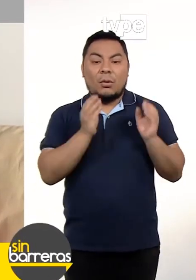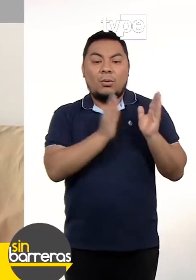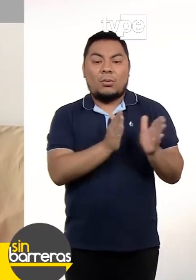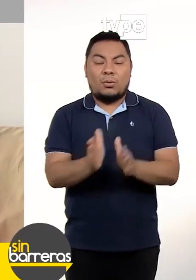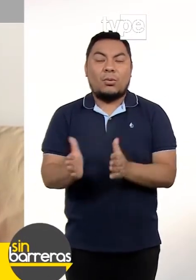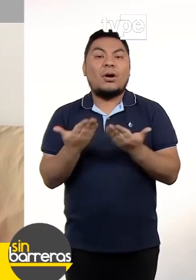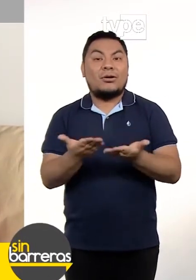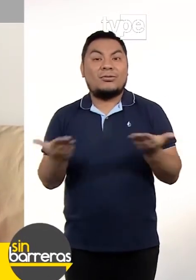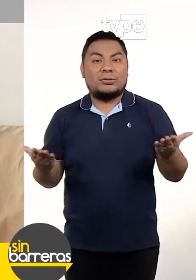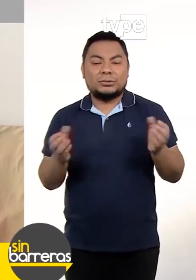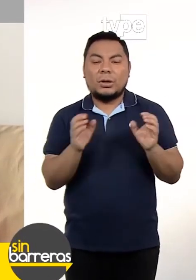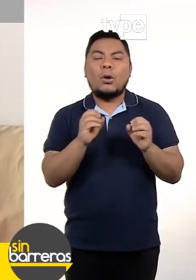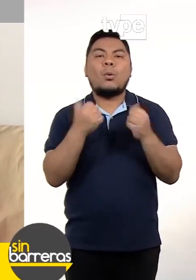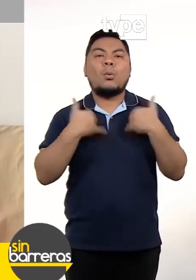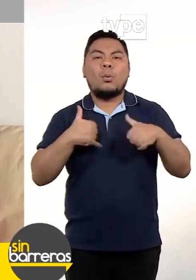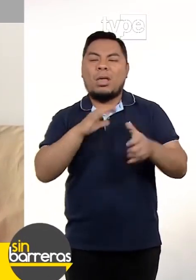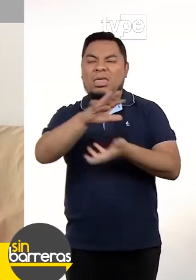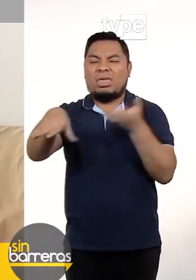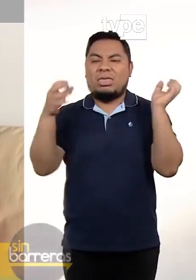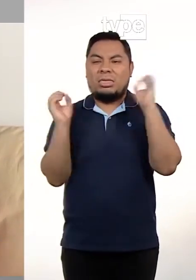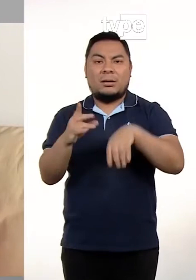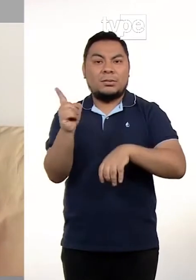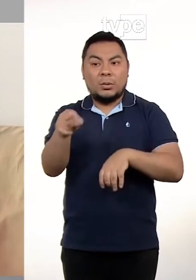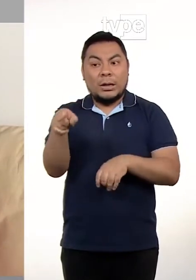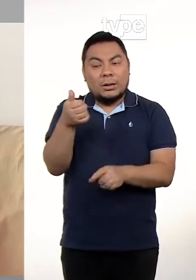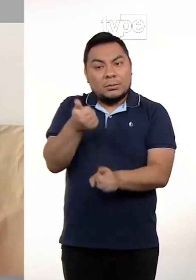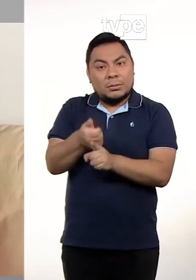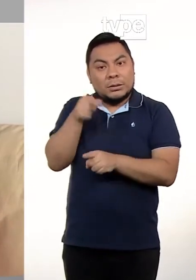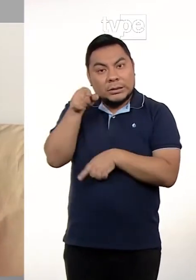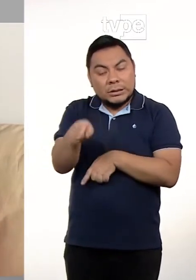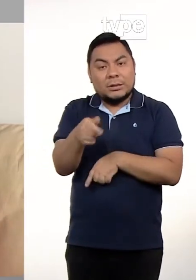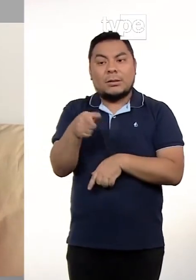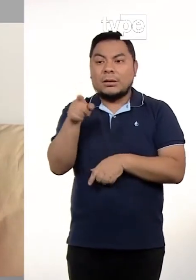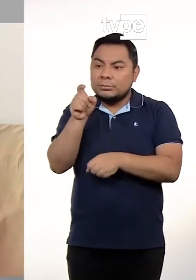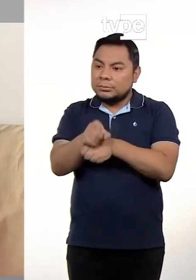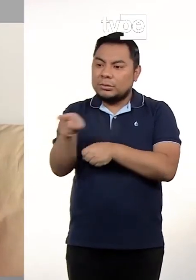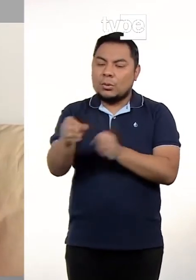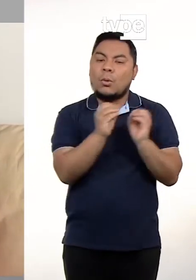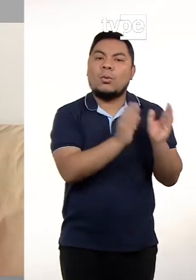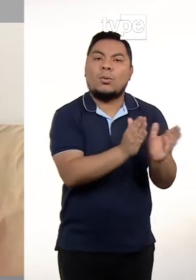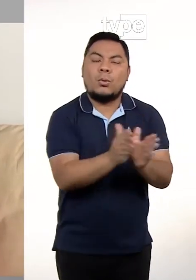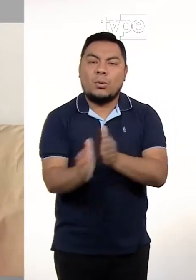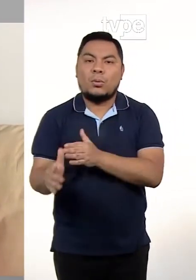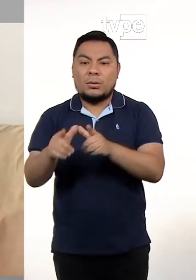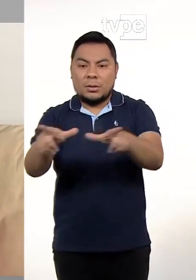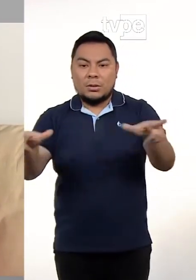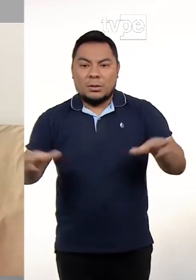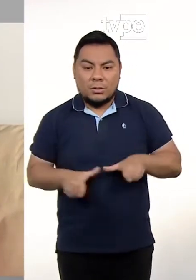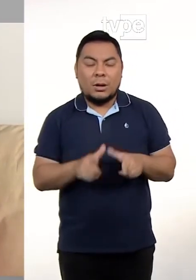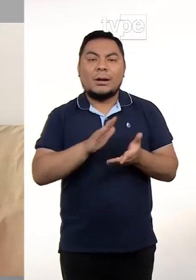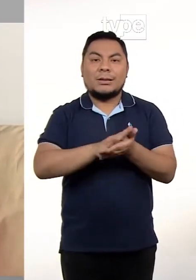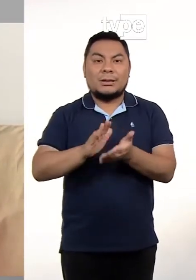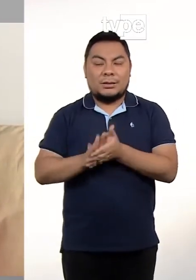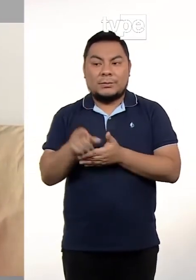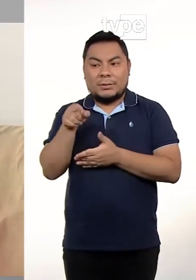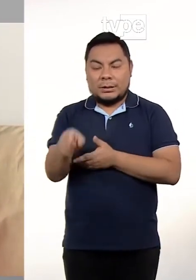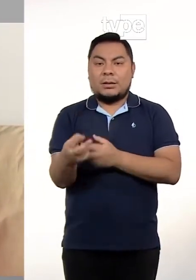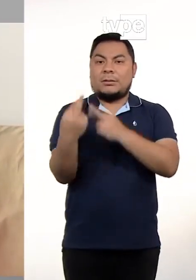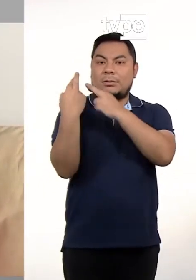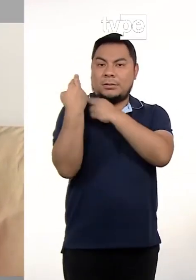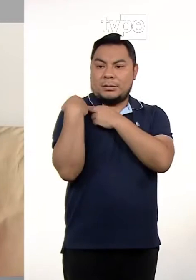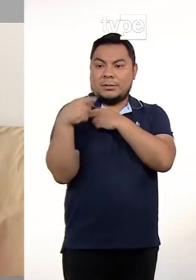cosas, a organizar sus juguetes, a cuidar el espacio que tienen en la casa y tenerlo